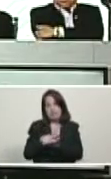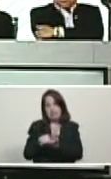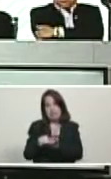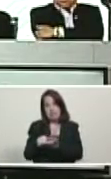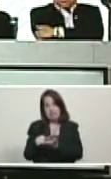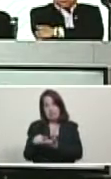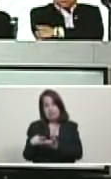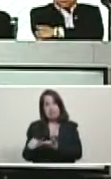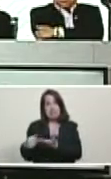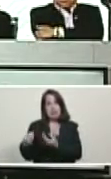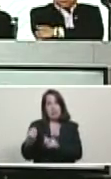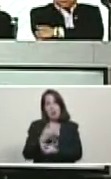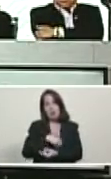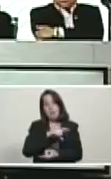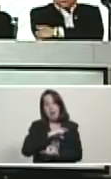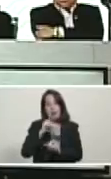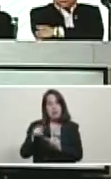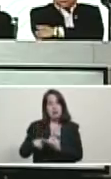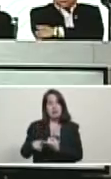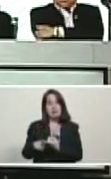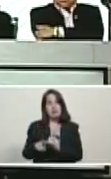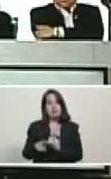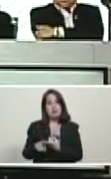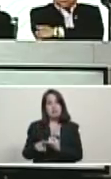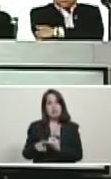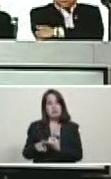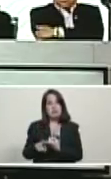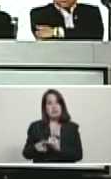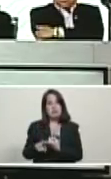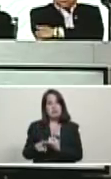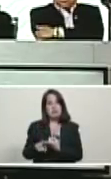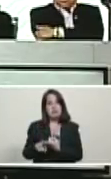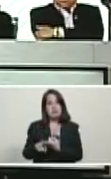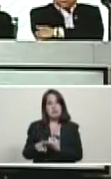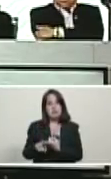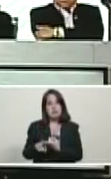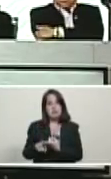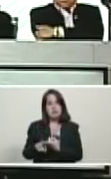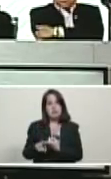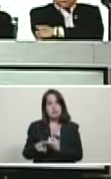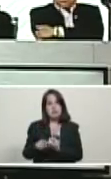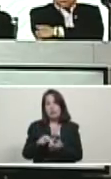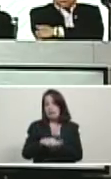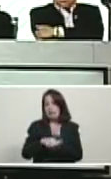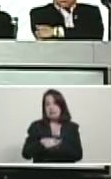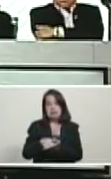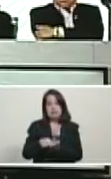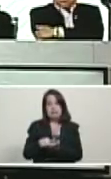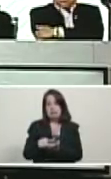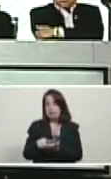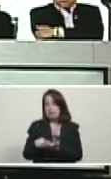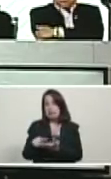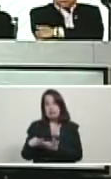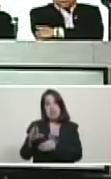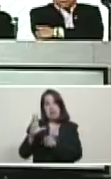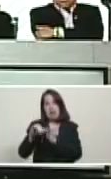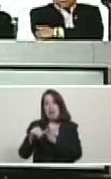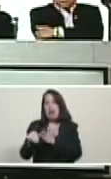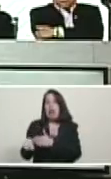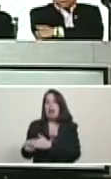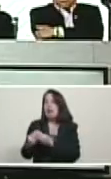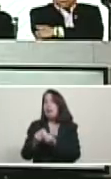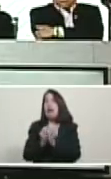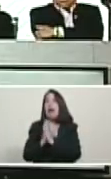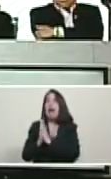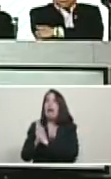como el de españa terminan de rodillas rogando perdón de la casa